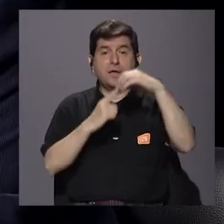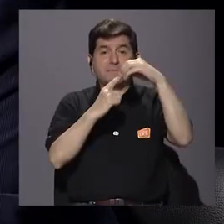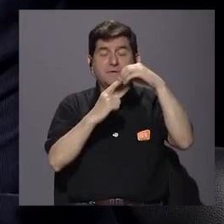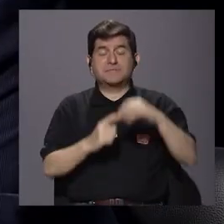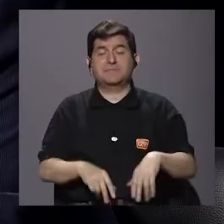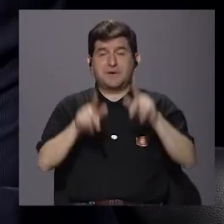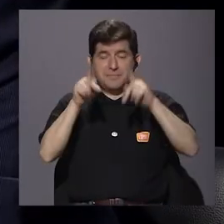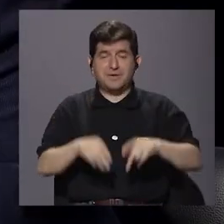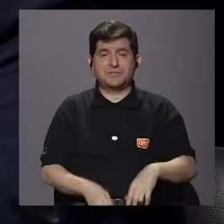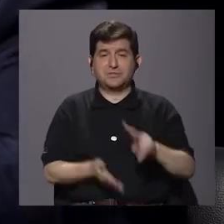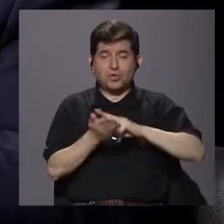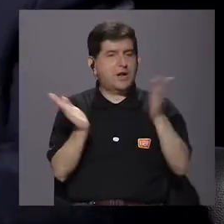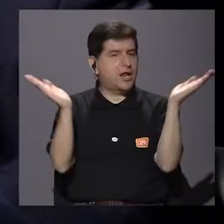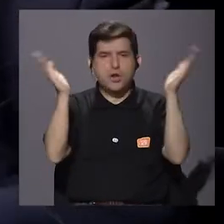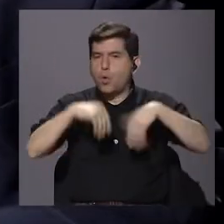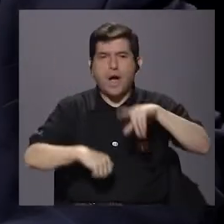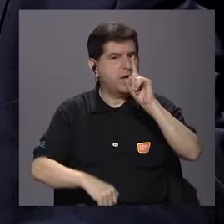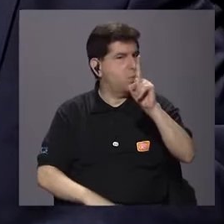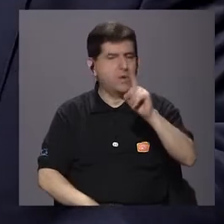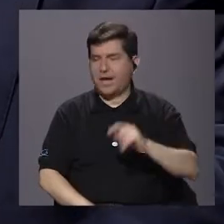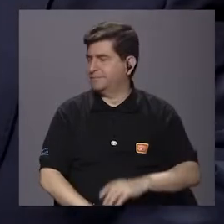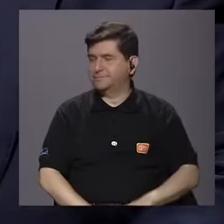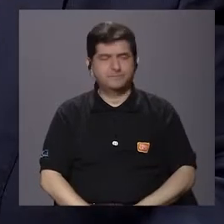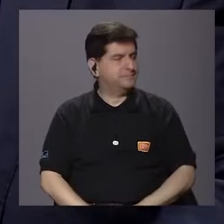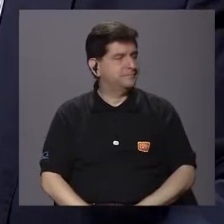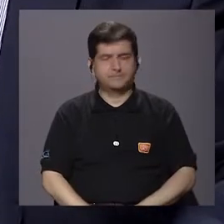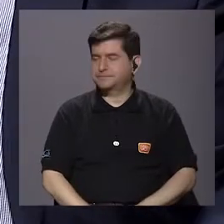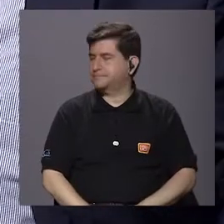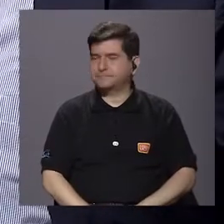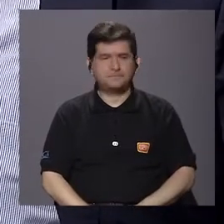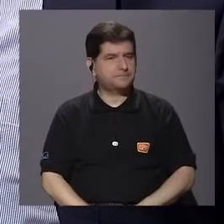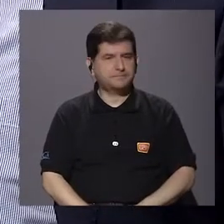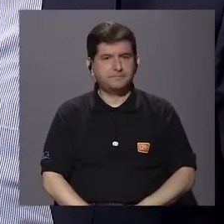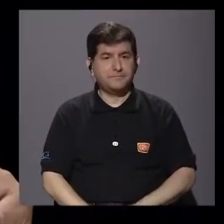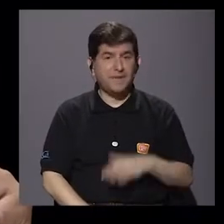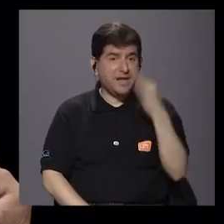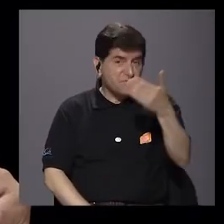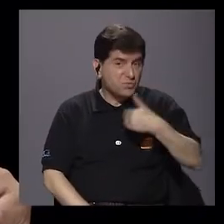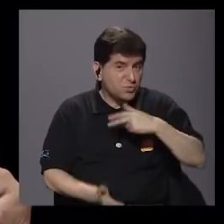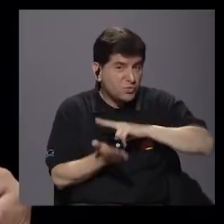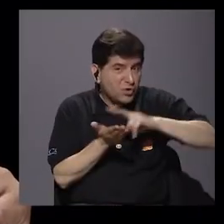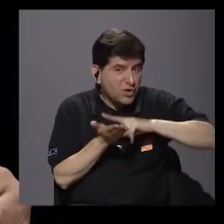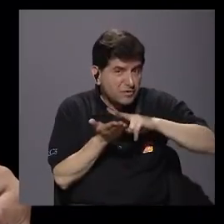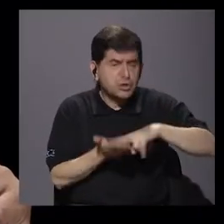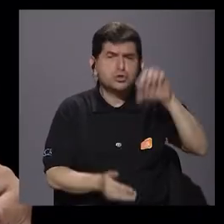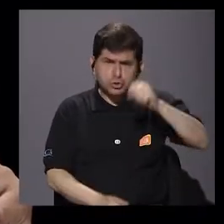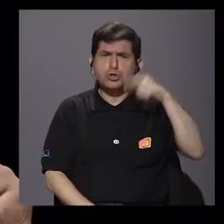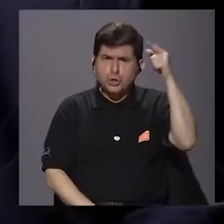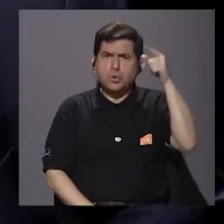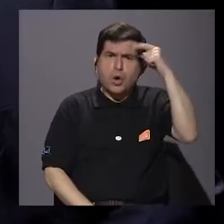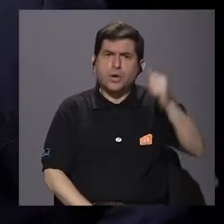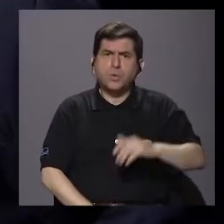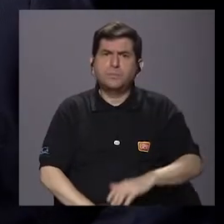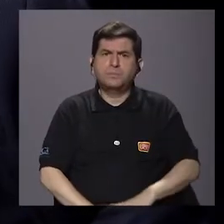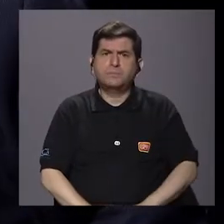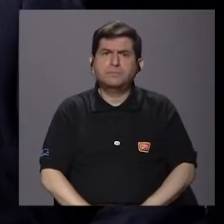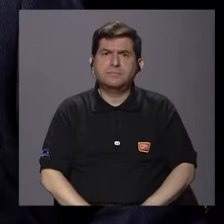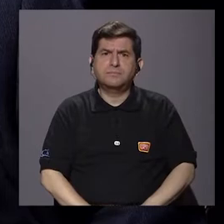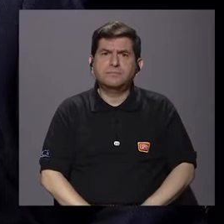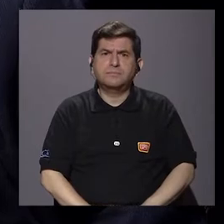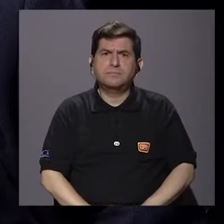no hay una figura una no hay tiene foto de la liberación nacional por supuesto es el